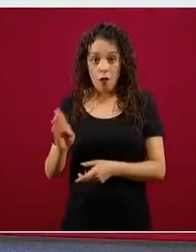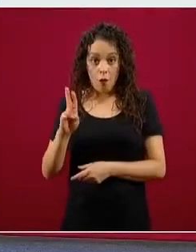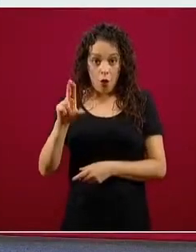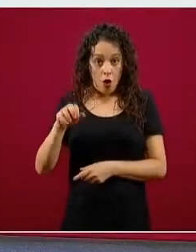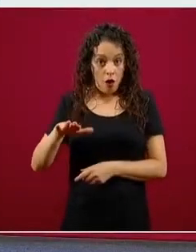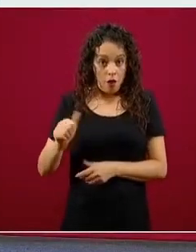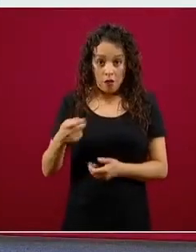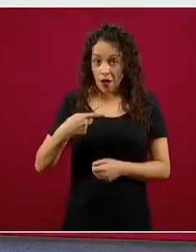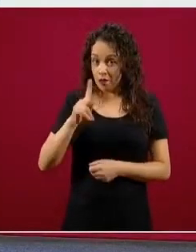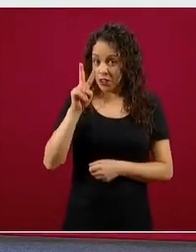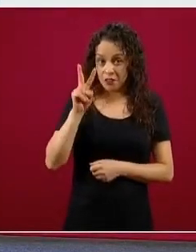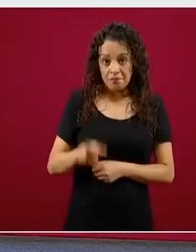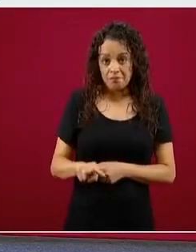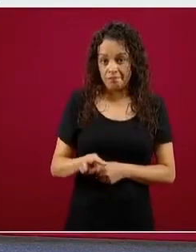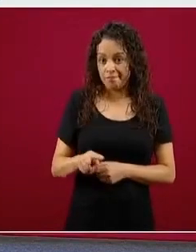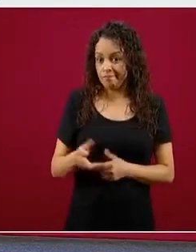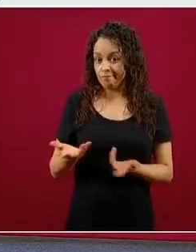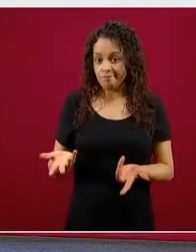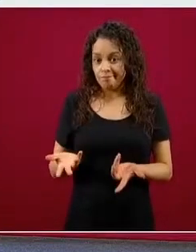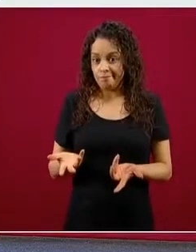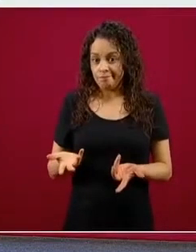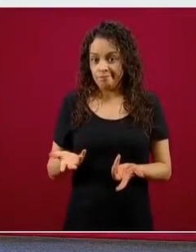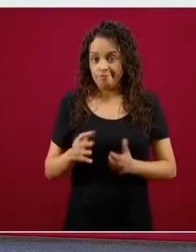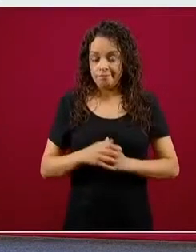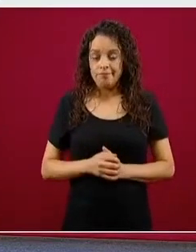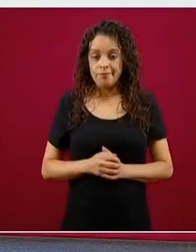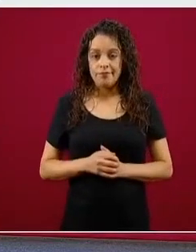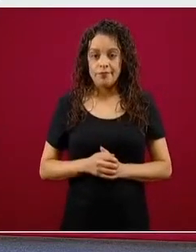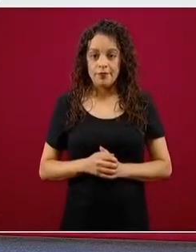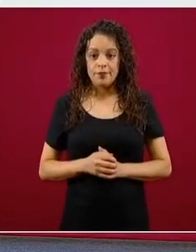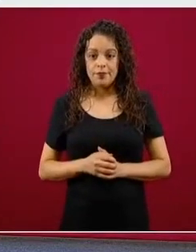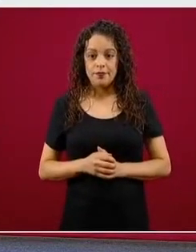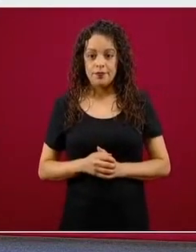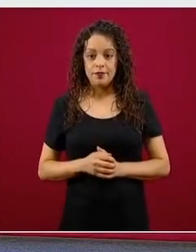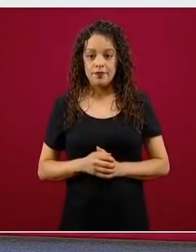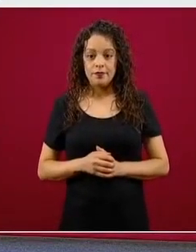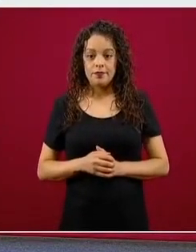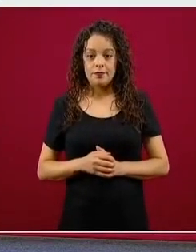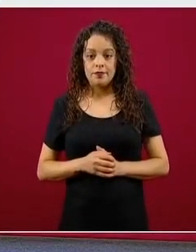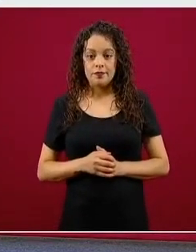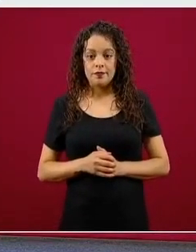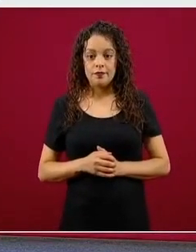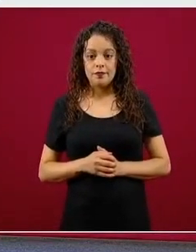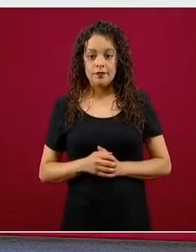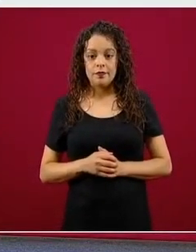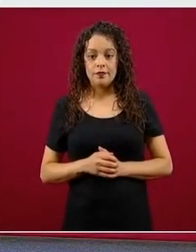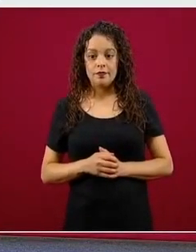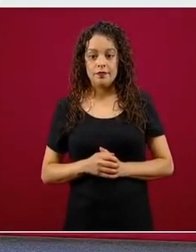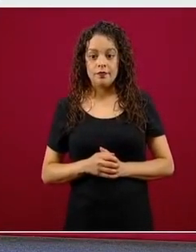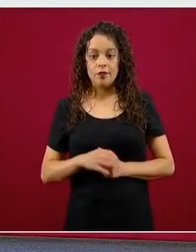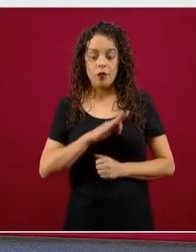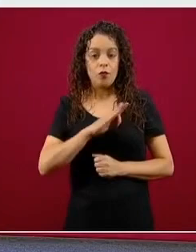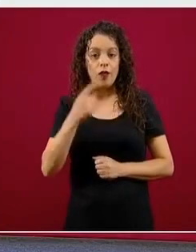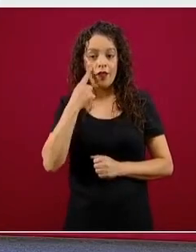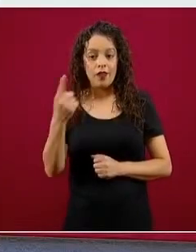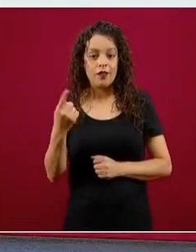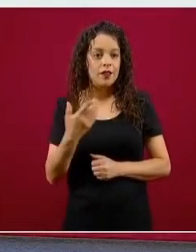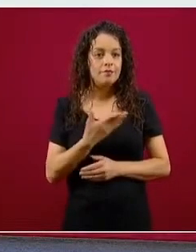ser un relajamiento del estado de ánimo, pues refleja, en